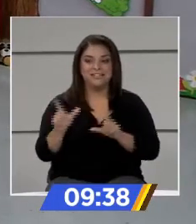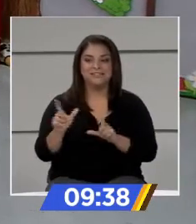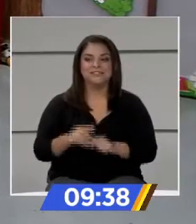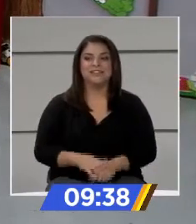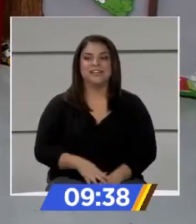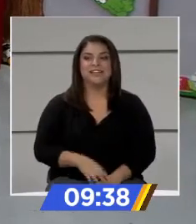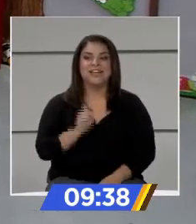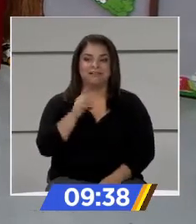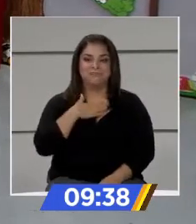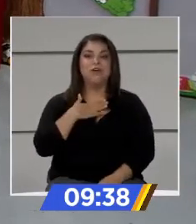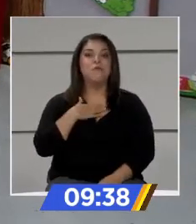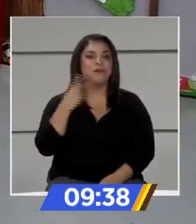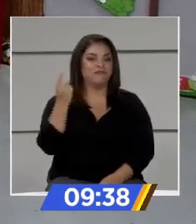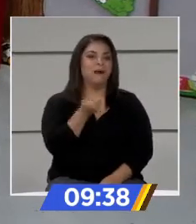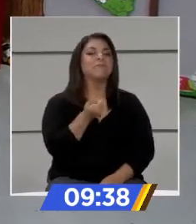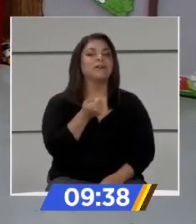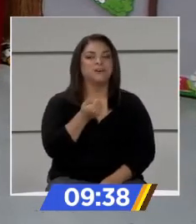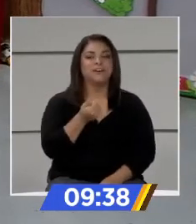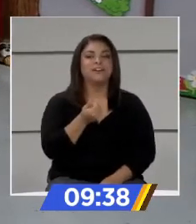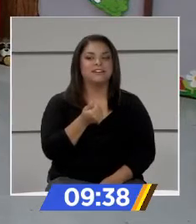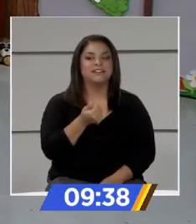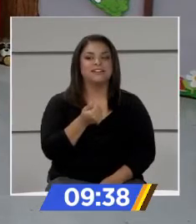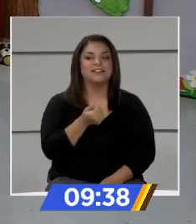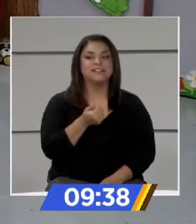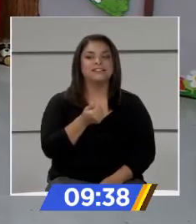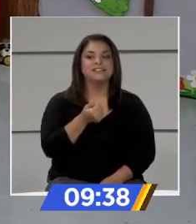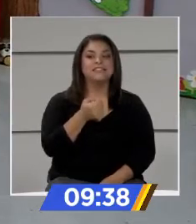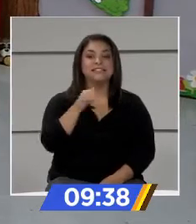es muy veloz. Es que sí tiene esto